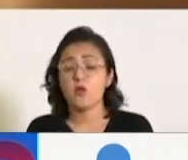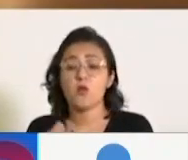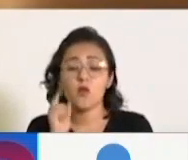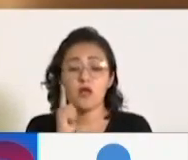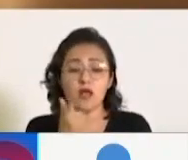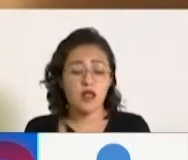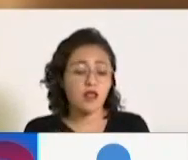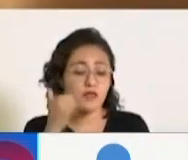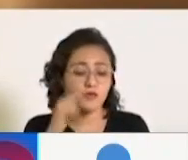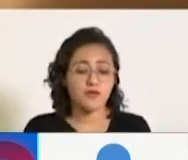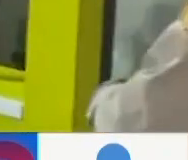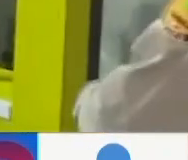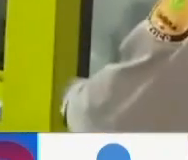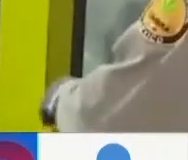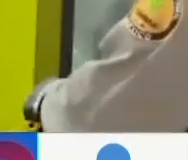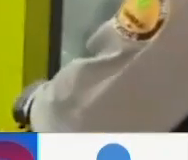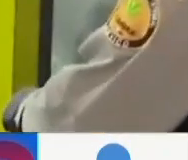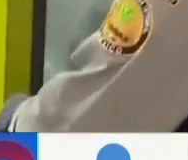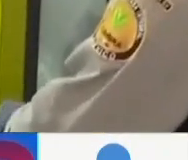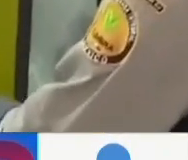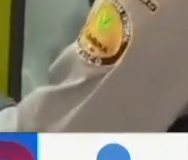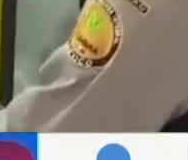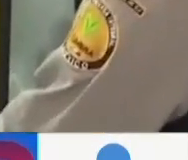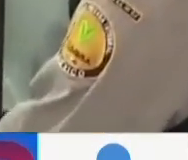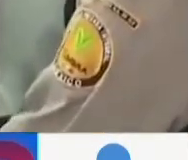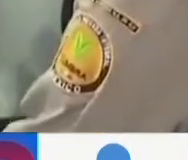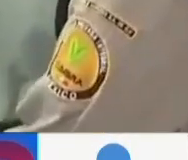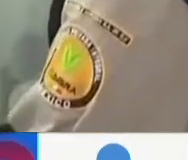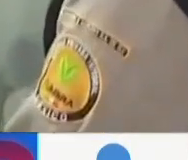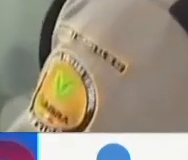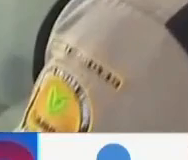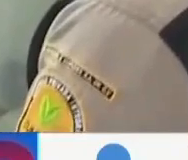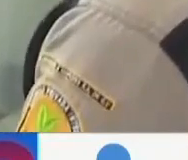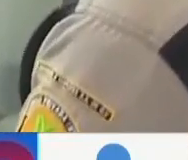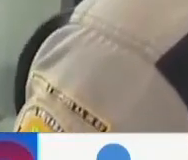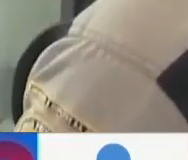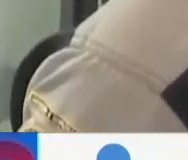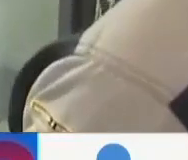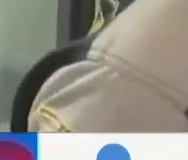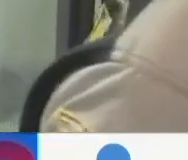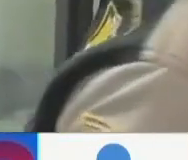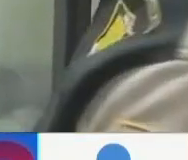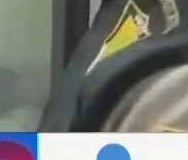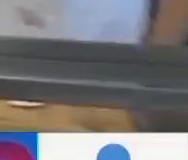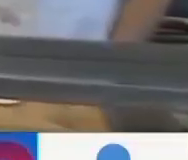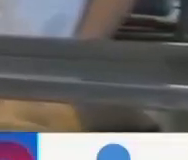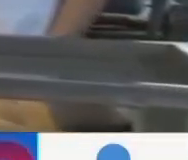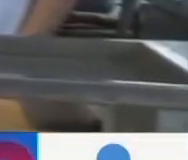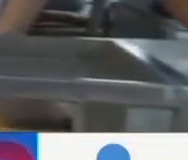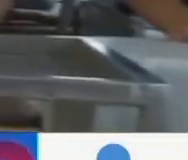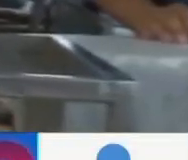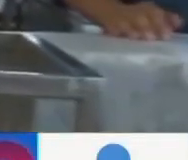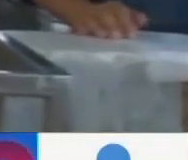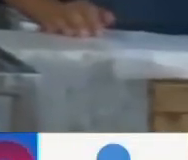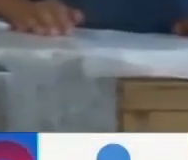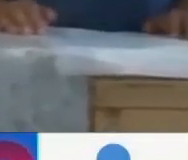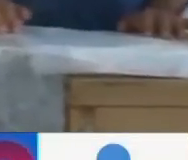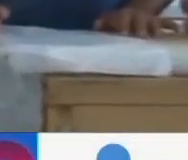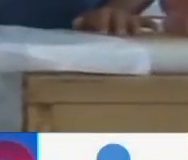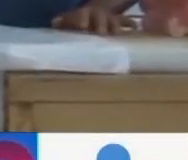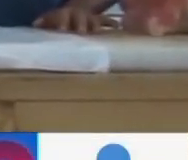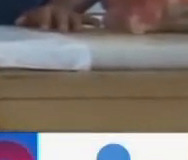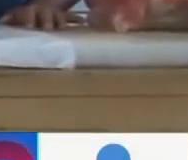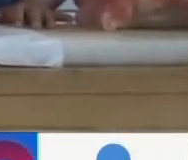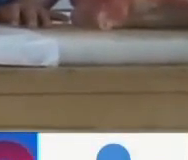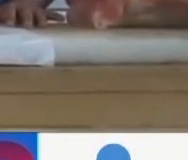de los servicios de ayuda del gobierno del estado. El objetivo de todo esto es que se mantengan abiertas las actividades laborales para no afectar al sector